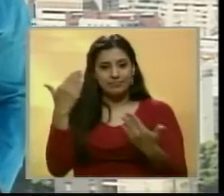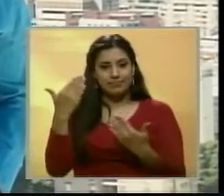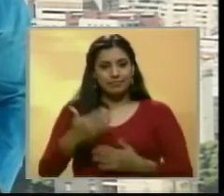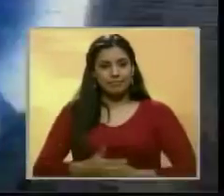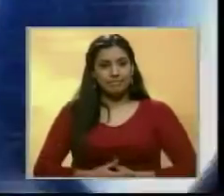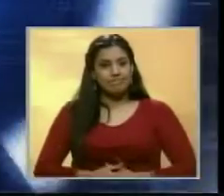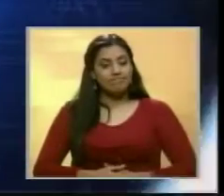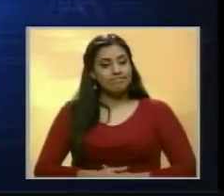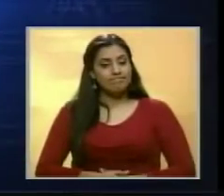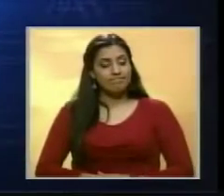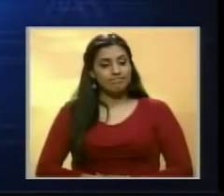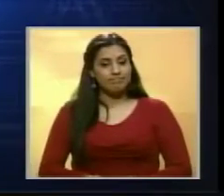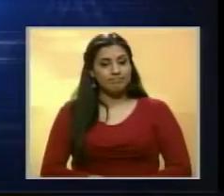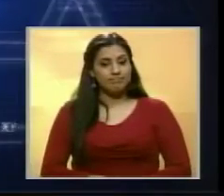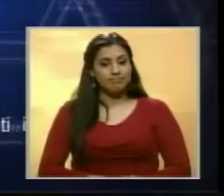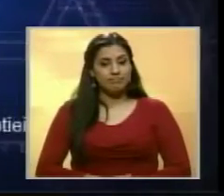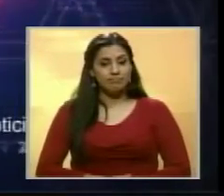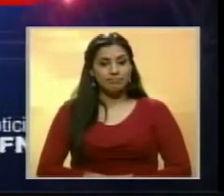Venevisión.